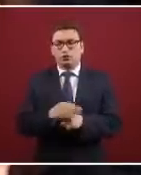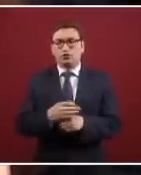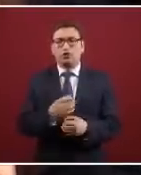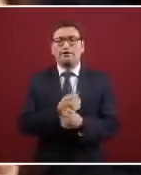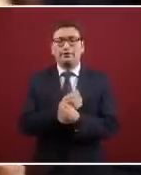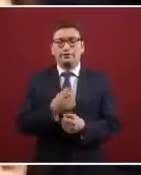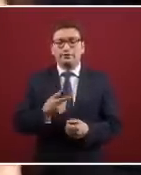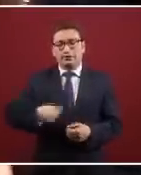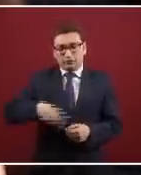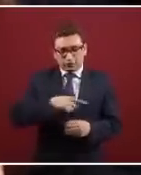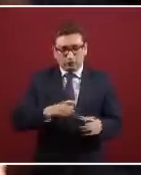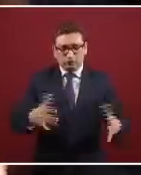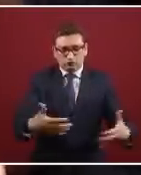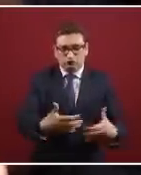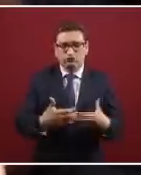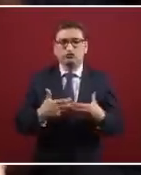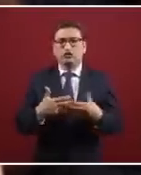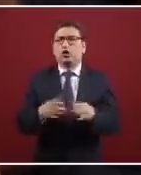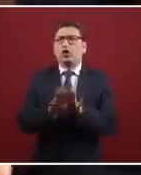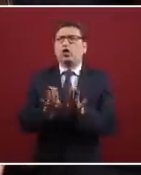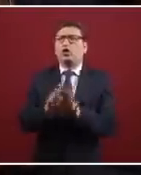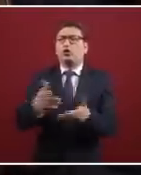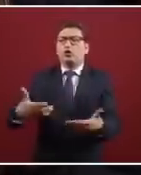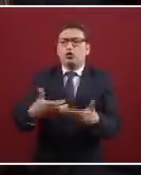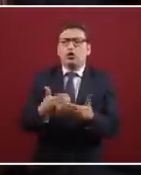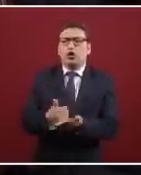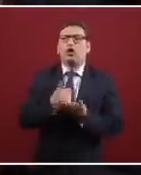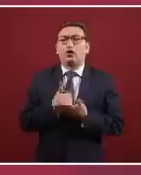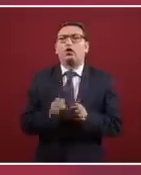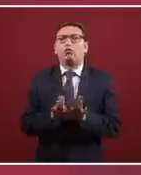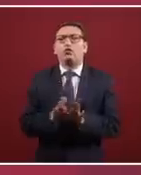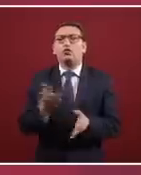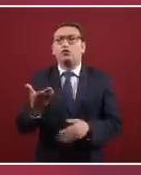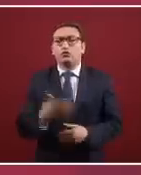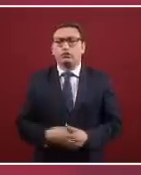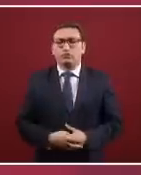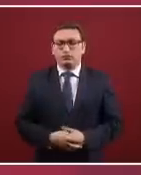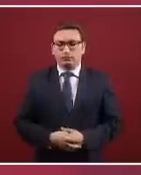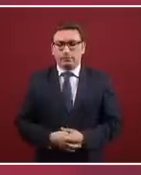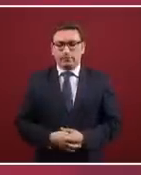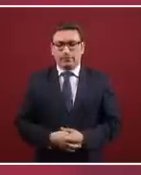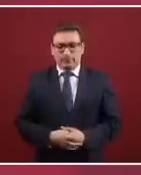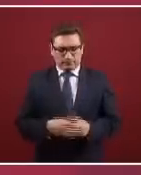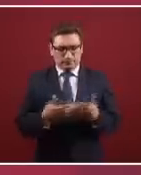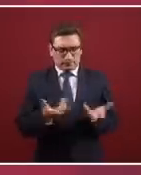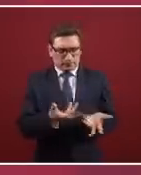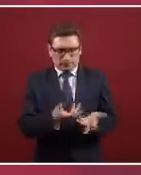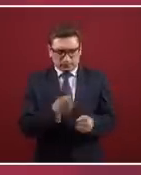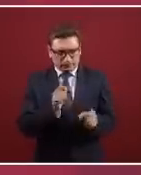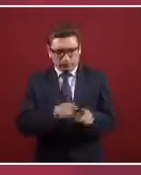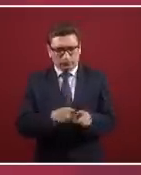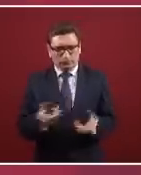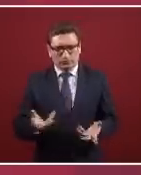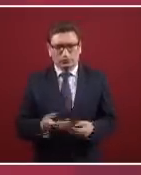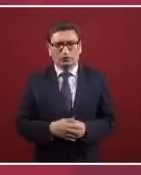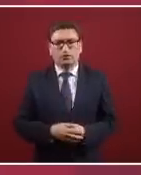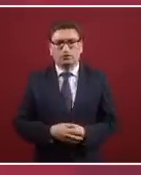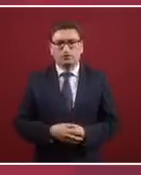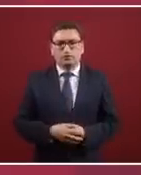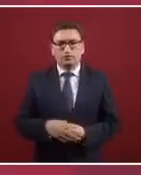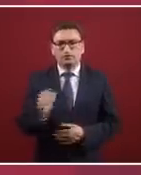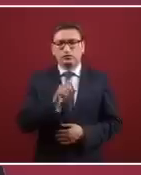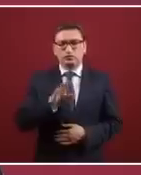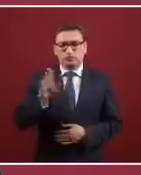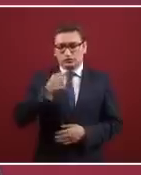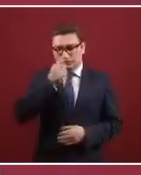Abrazarnos. Abrazarlos. ¿Cómo nos puedes abrazar, López Obrador? ¿Cómo se está haciendo que la subsecretaría